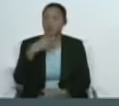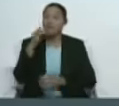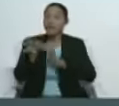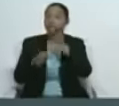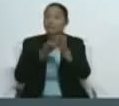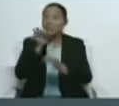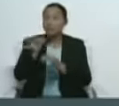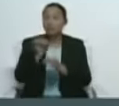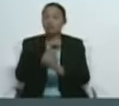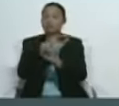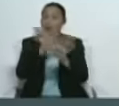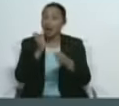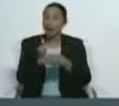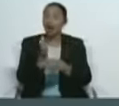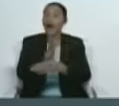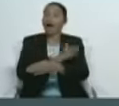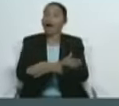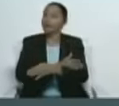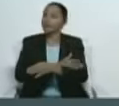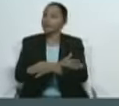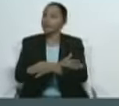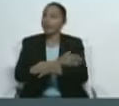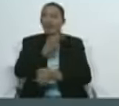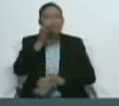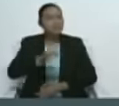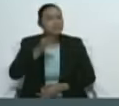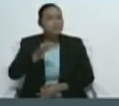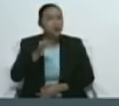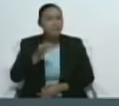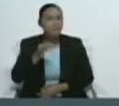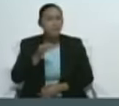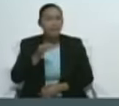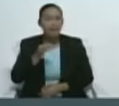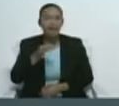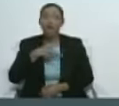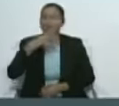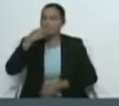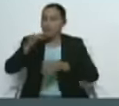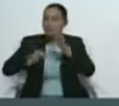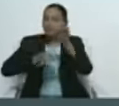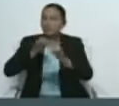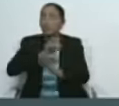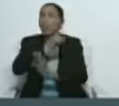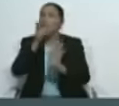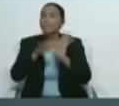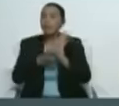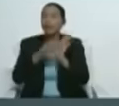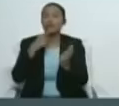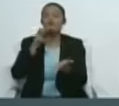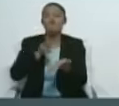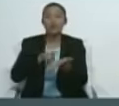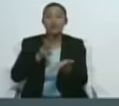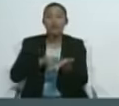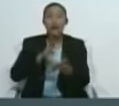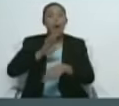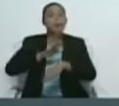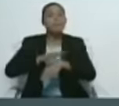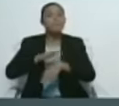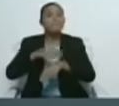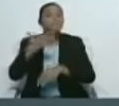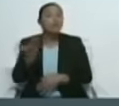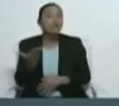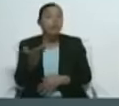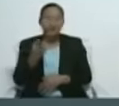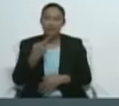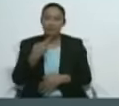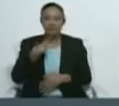cada rueda de prensa nuestra hemos tenido que recordar todo esto porque la ulid me hace hacer la